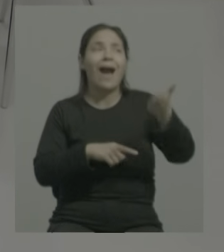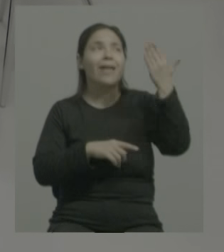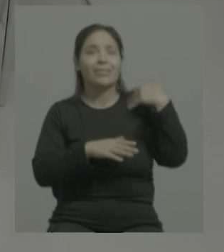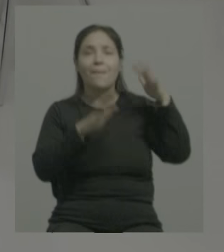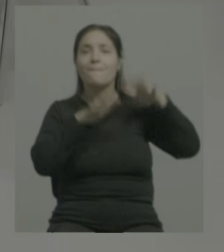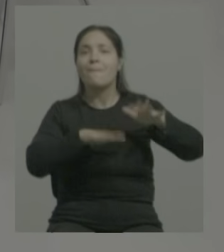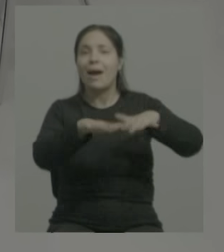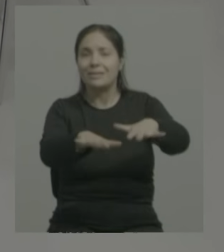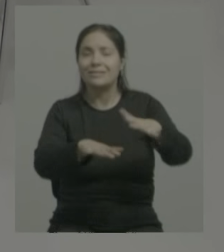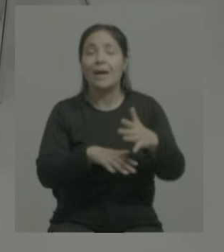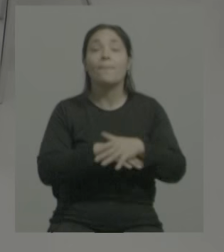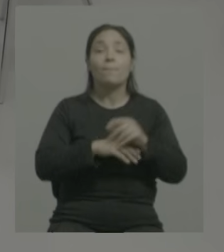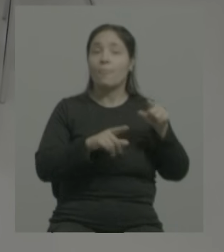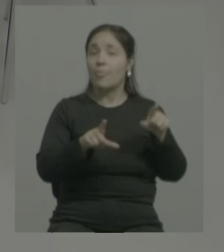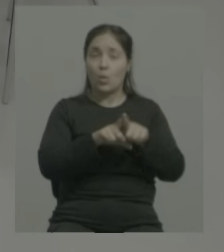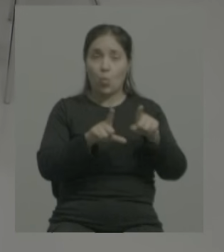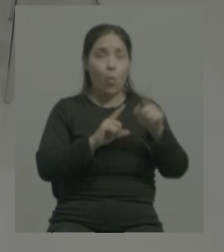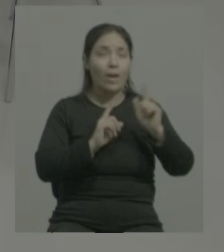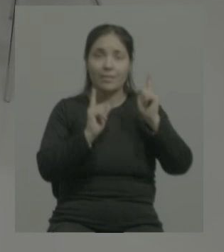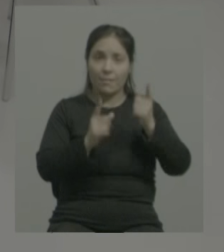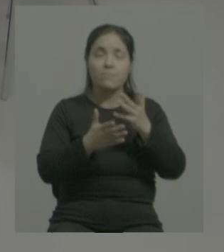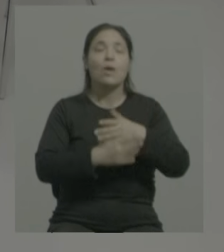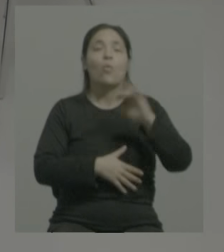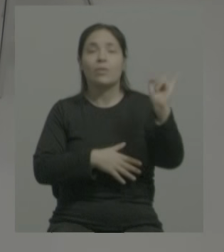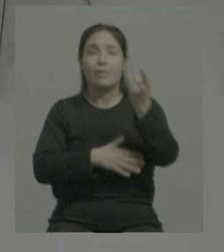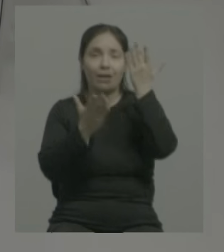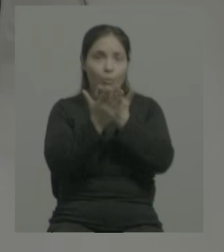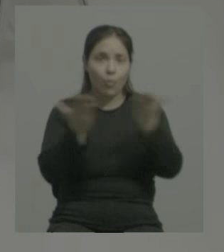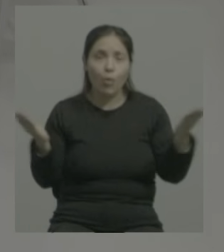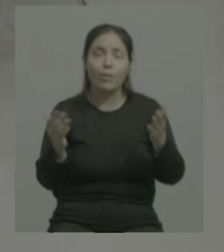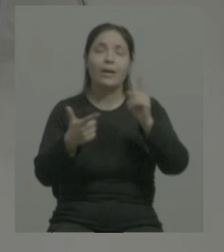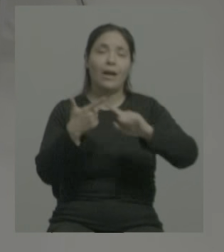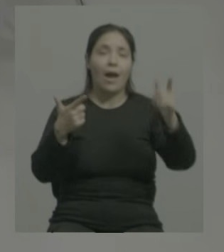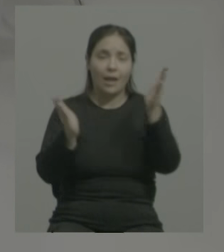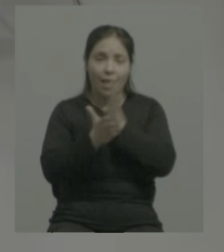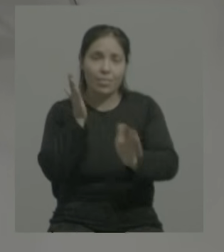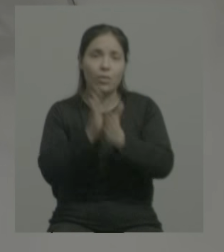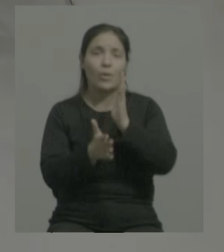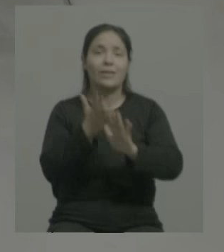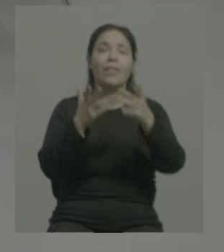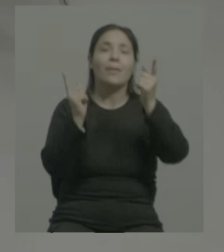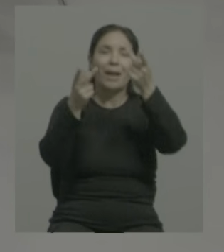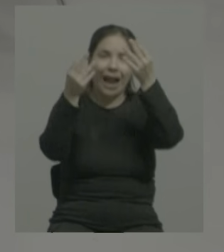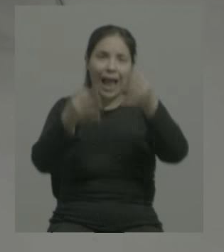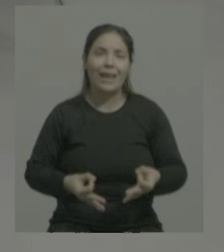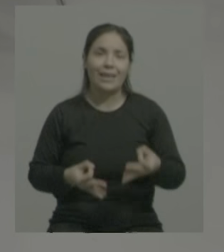La universidad tiene que seguir siendo pública, tiene que seguir siendo gratuita, tiene que seguir siendo de calidad, y para que la universidad sea de calidad tiene